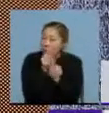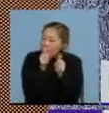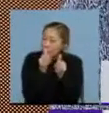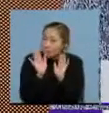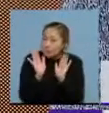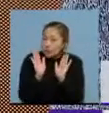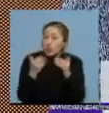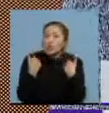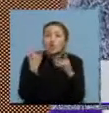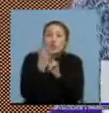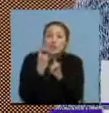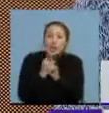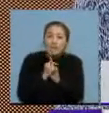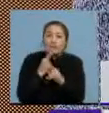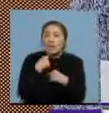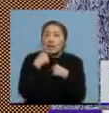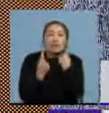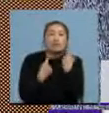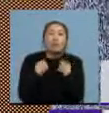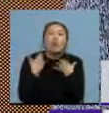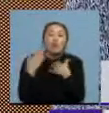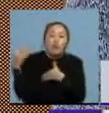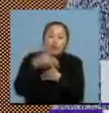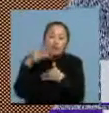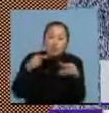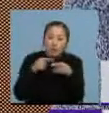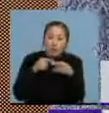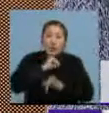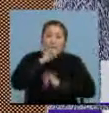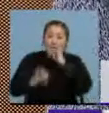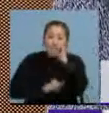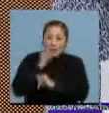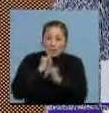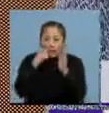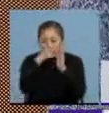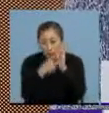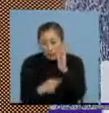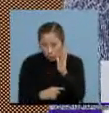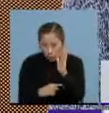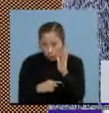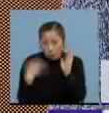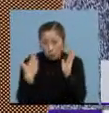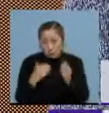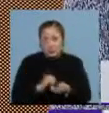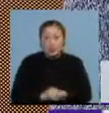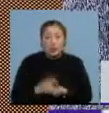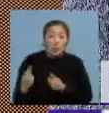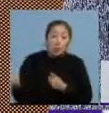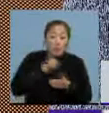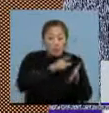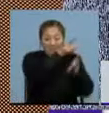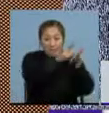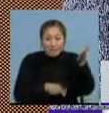estoy disponible para cualquier otro programa que quiera y que explique con mayor detalle algunas cuestiones volviendo a la